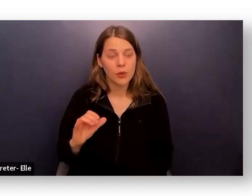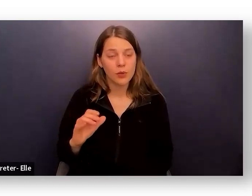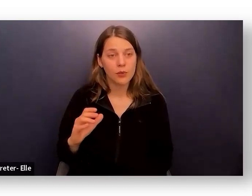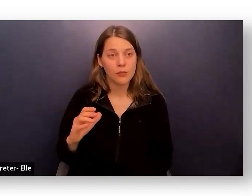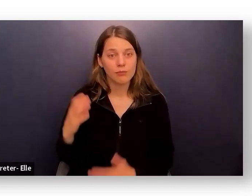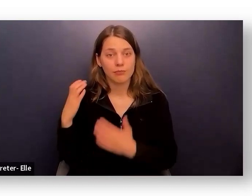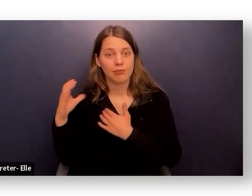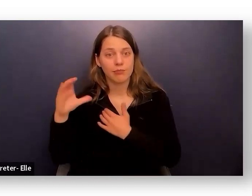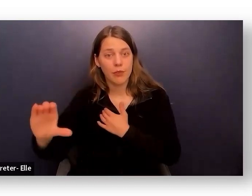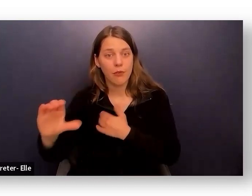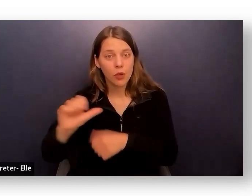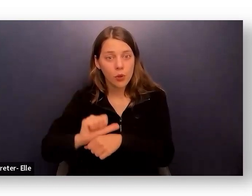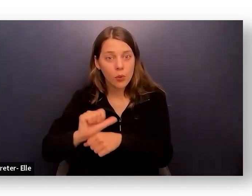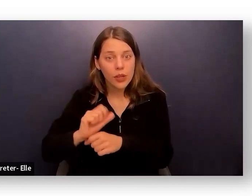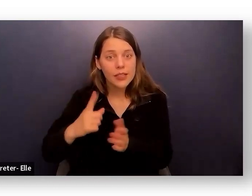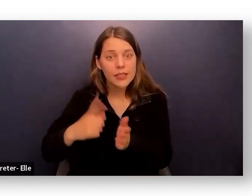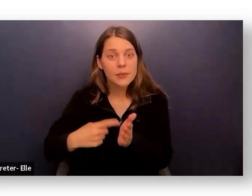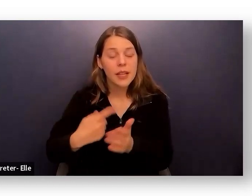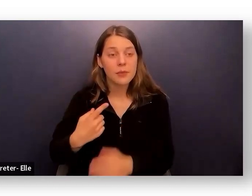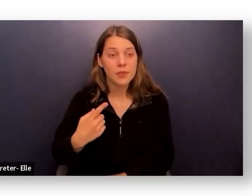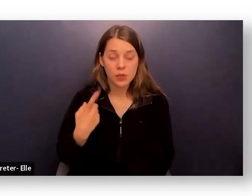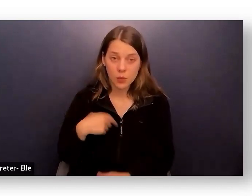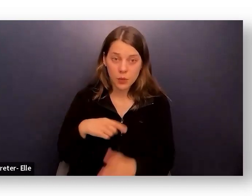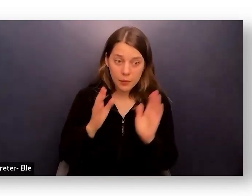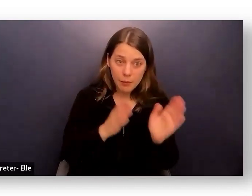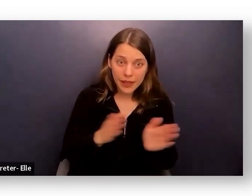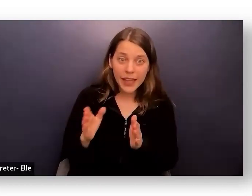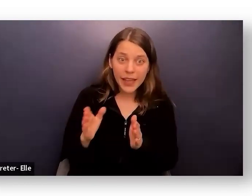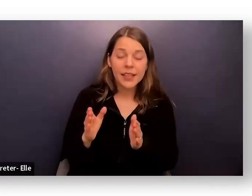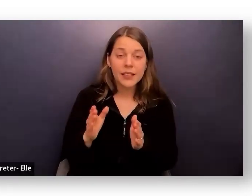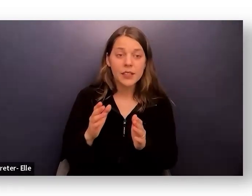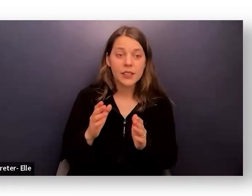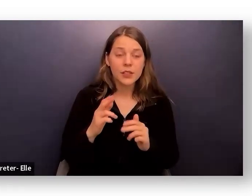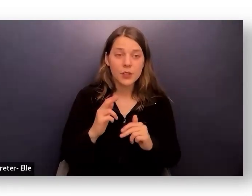podemos aplazar trabajo en ciertas circunstancias.